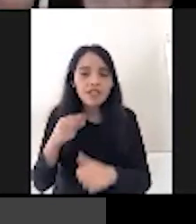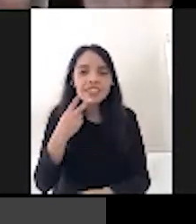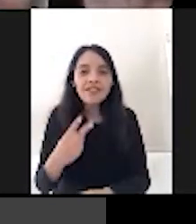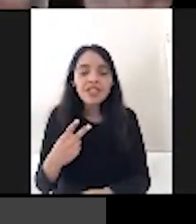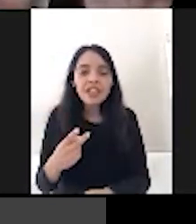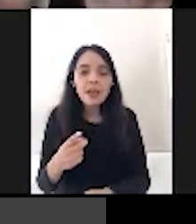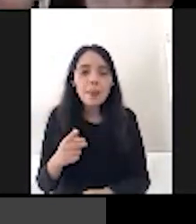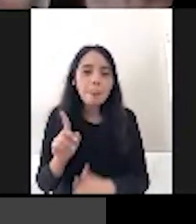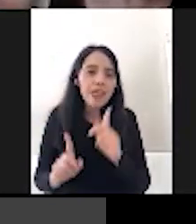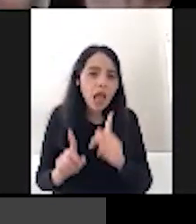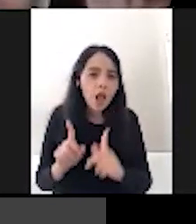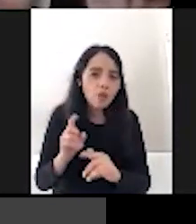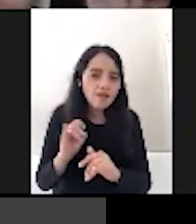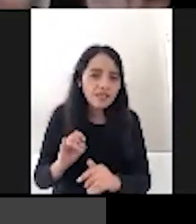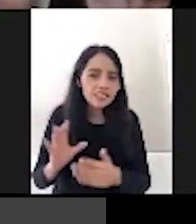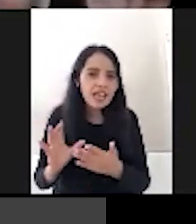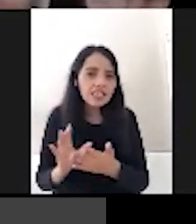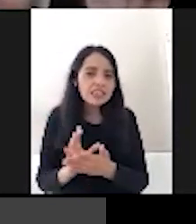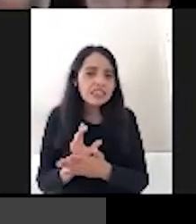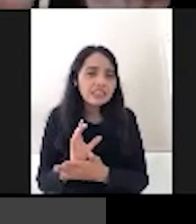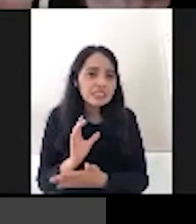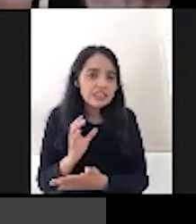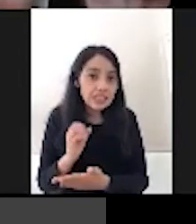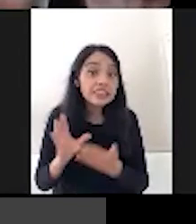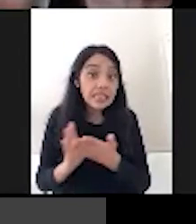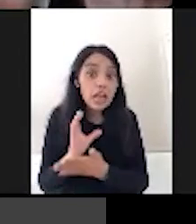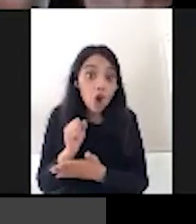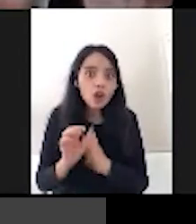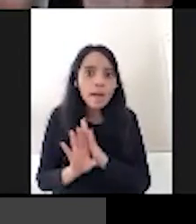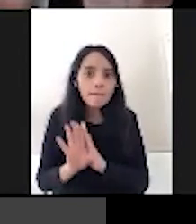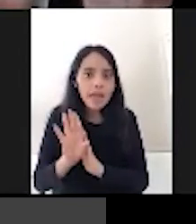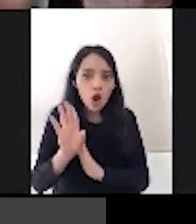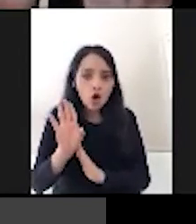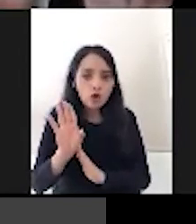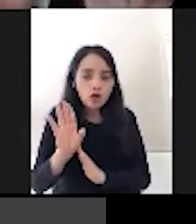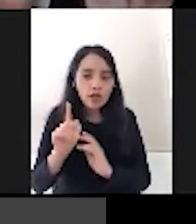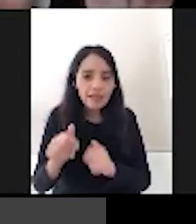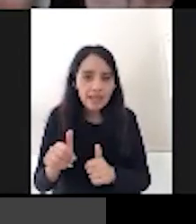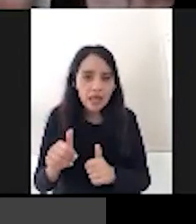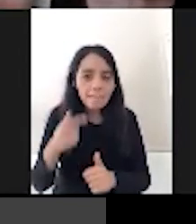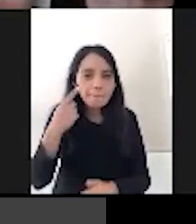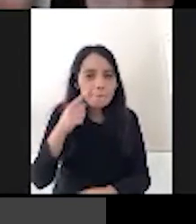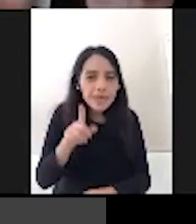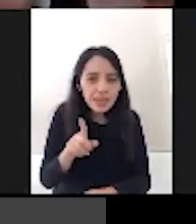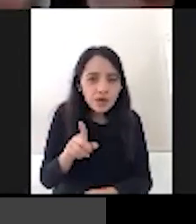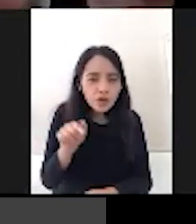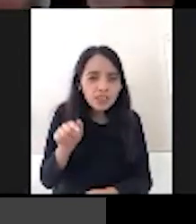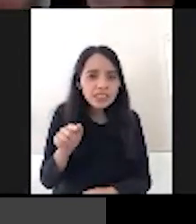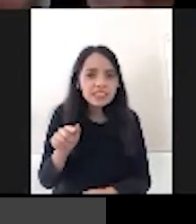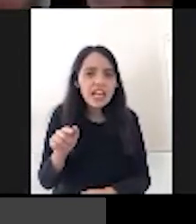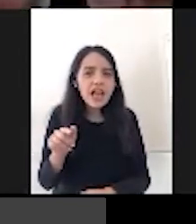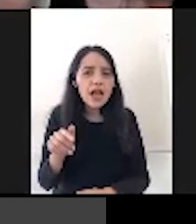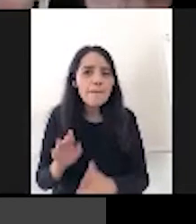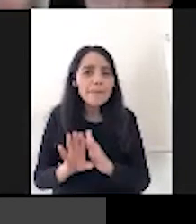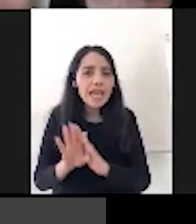se logra que las mejoras en el desempeño de las personas, ¿sí? Pero estas mejoras son diferentes en magnitud